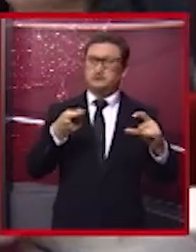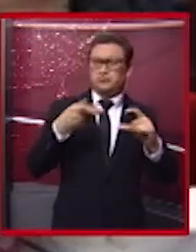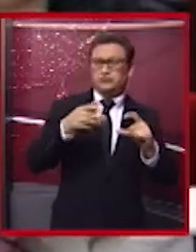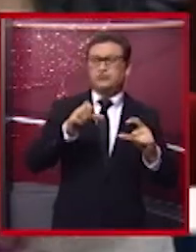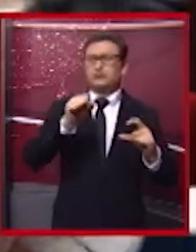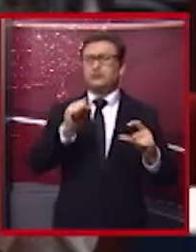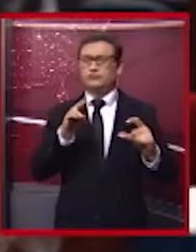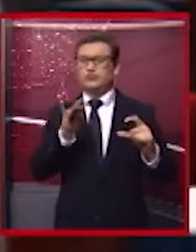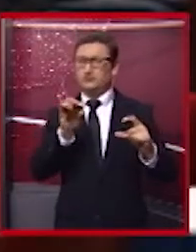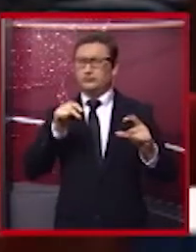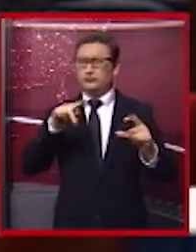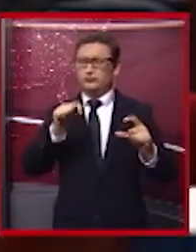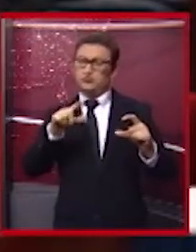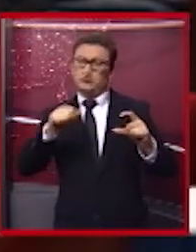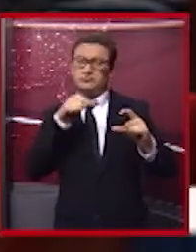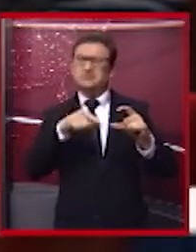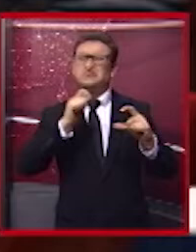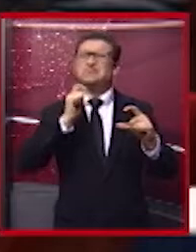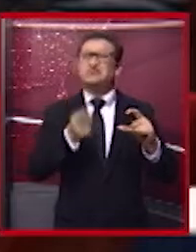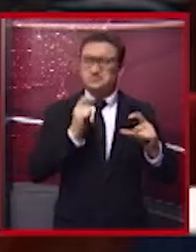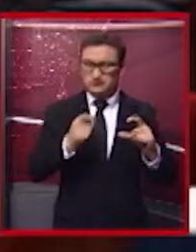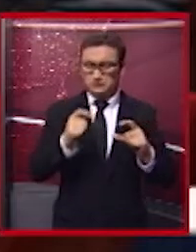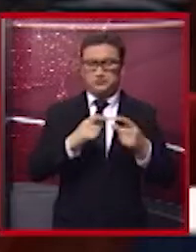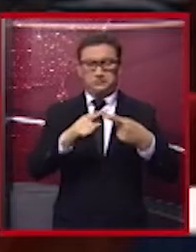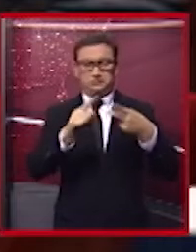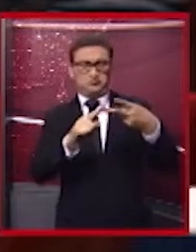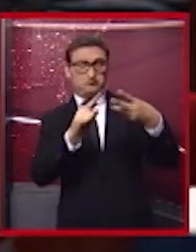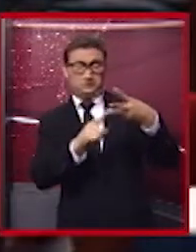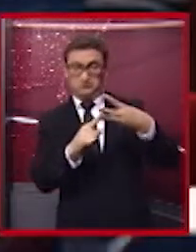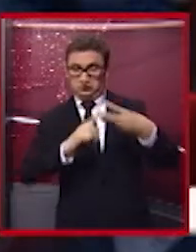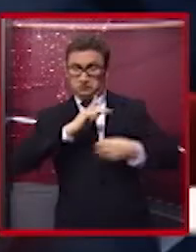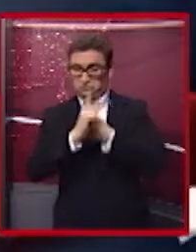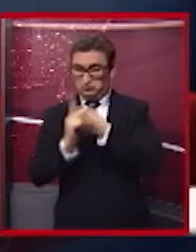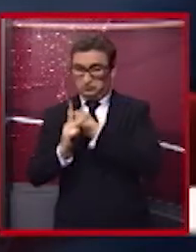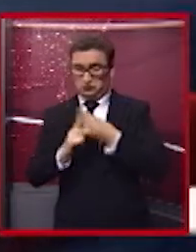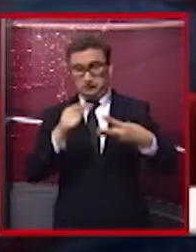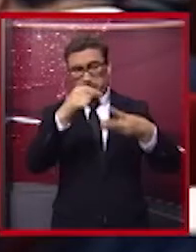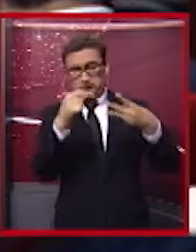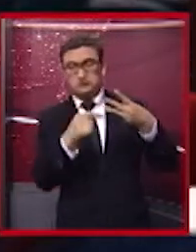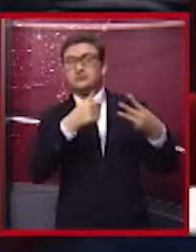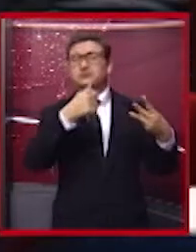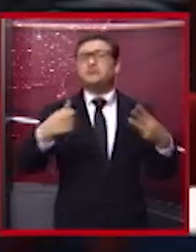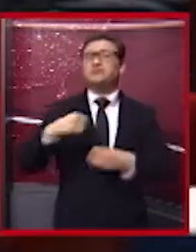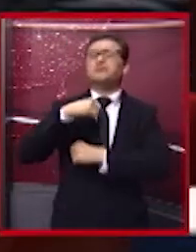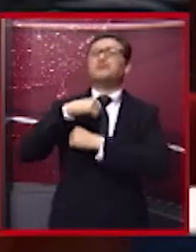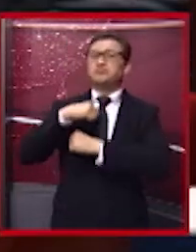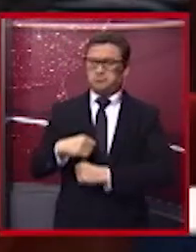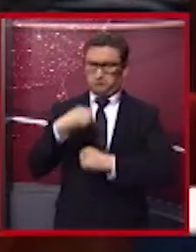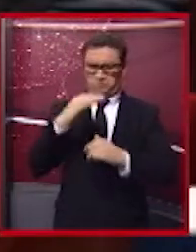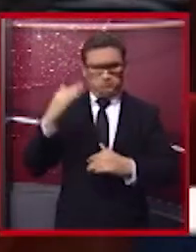cual dice que los 3 países tienen total soberanía sobre sus recursos